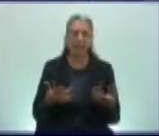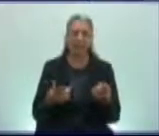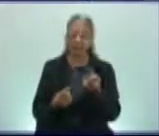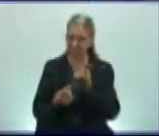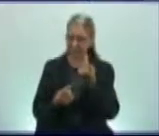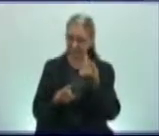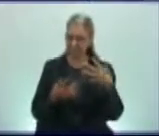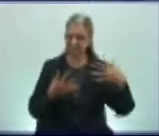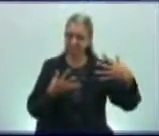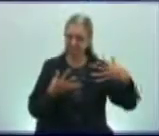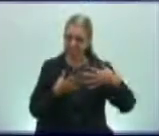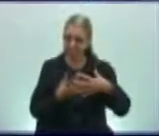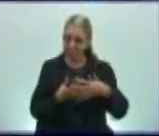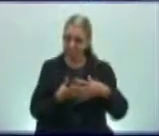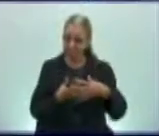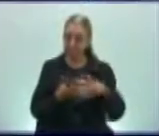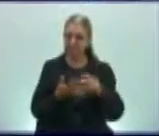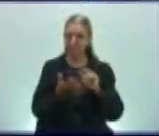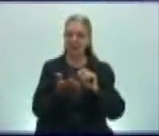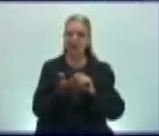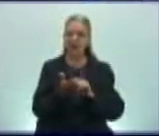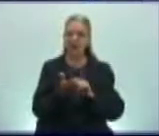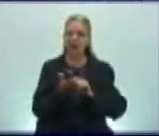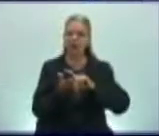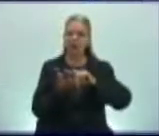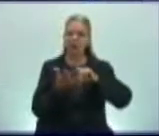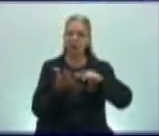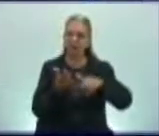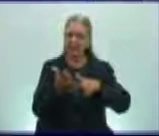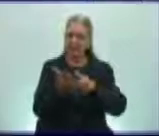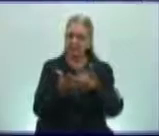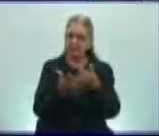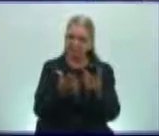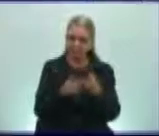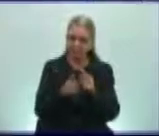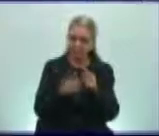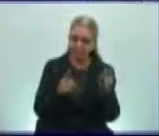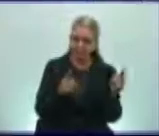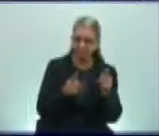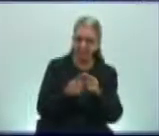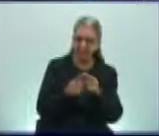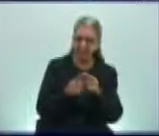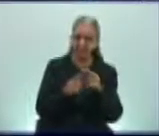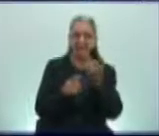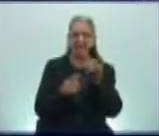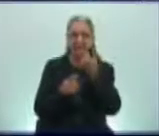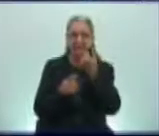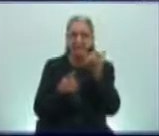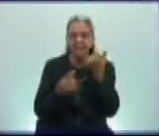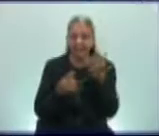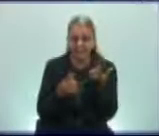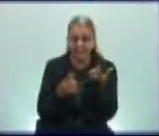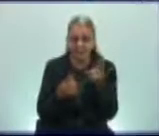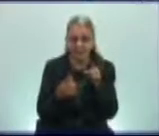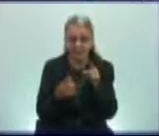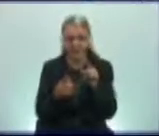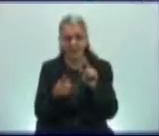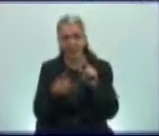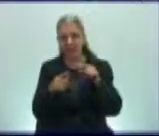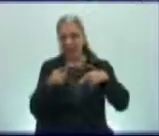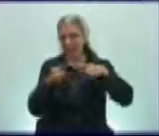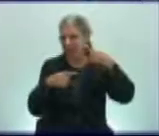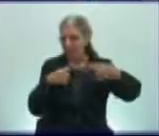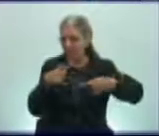la longitud y la cantidad de vueltas que va a estar dando las ruedas pequeñas. Anota